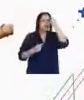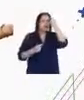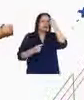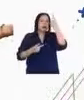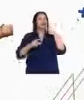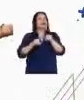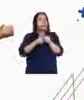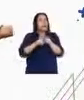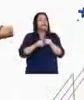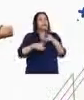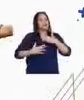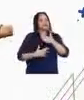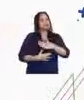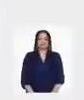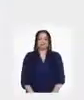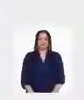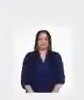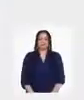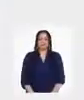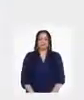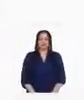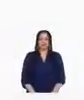no, entretenernos un poco.